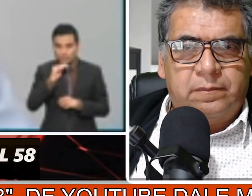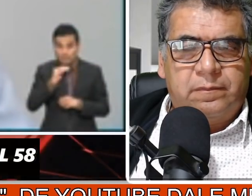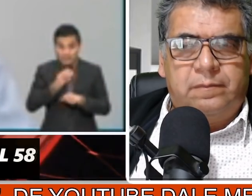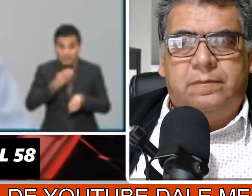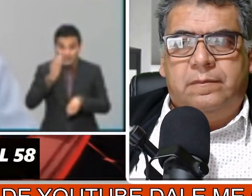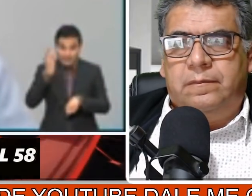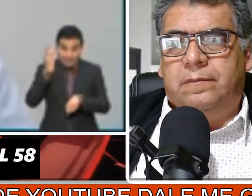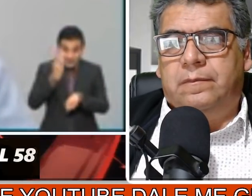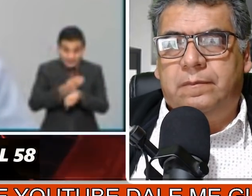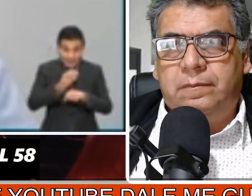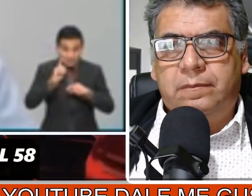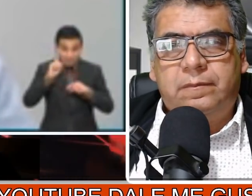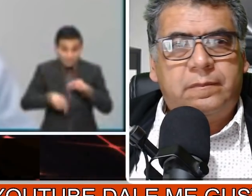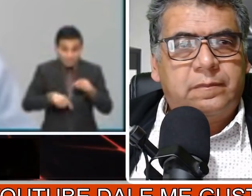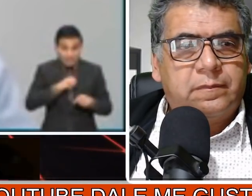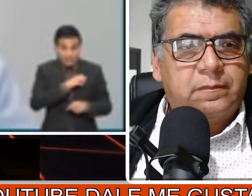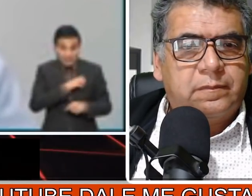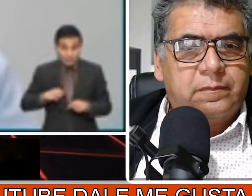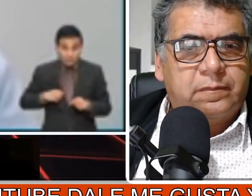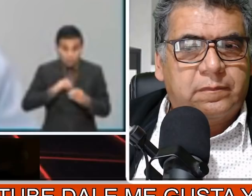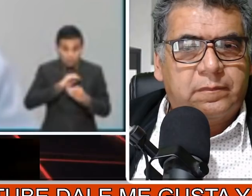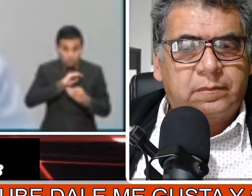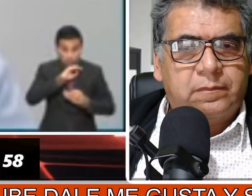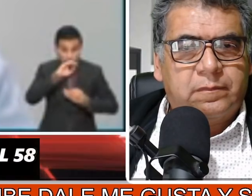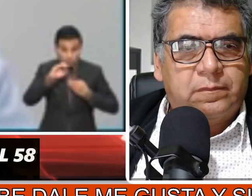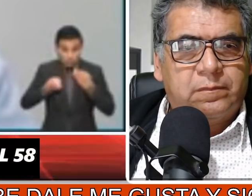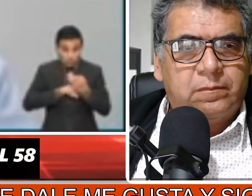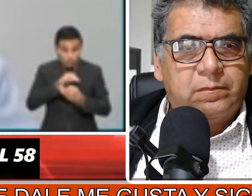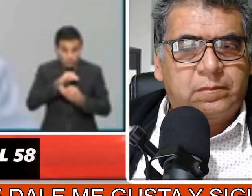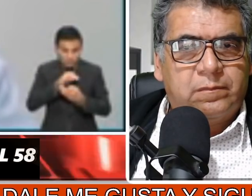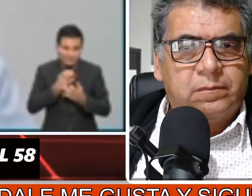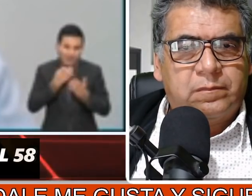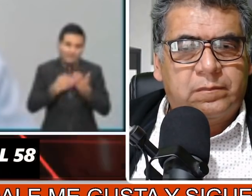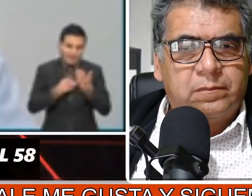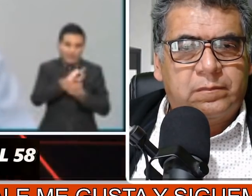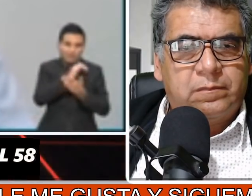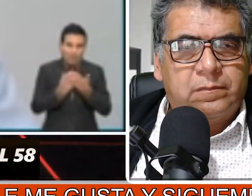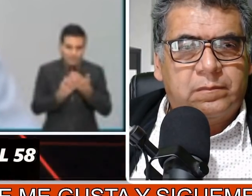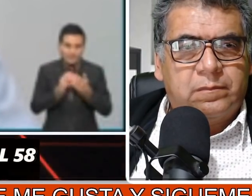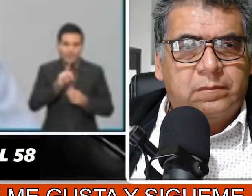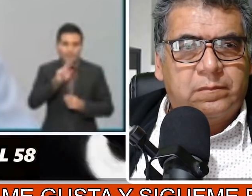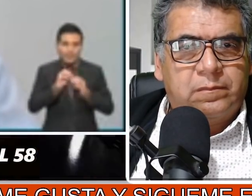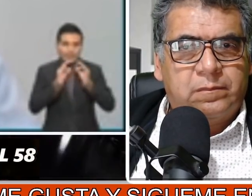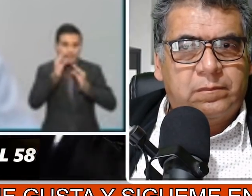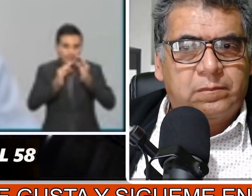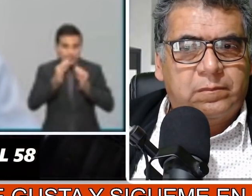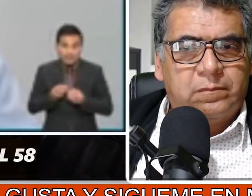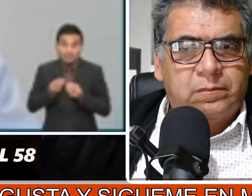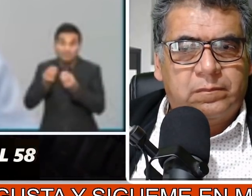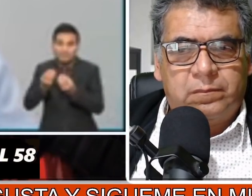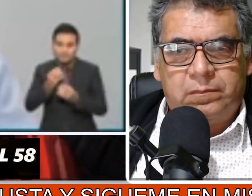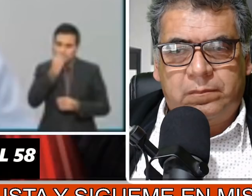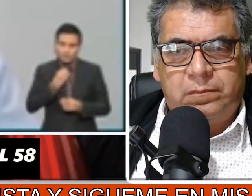automático de la máxima sanción a todos los candidatos que no entreguen el informe de gastos de precampaña sin valorar